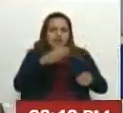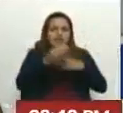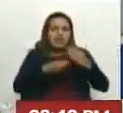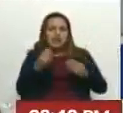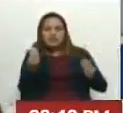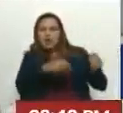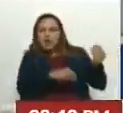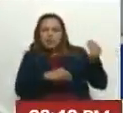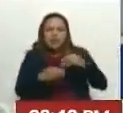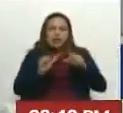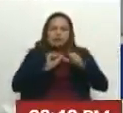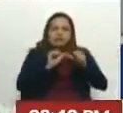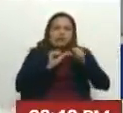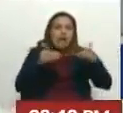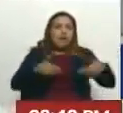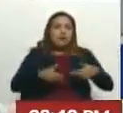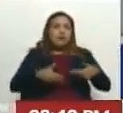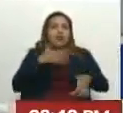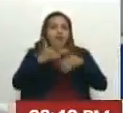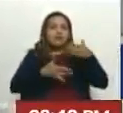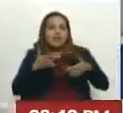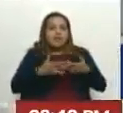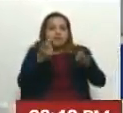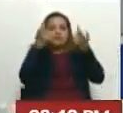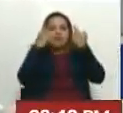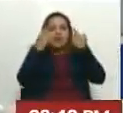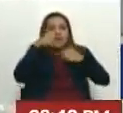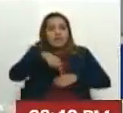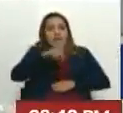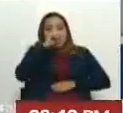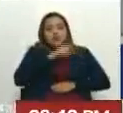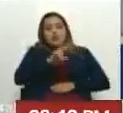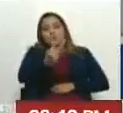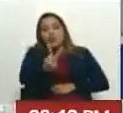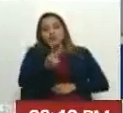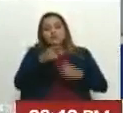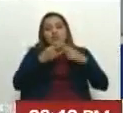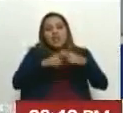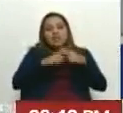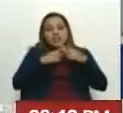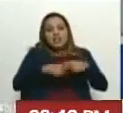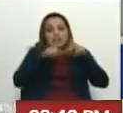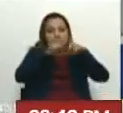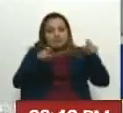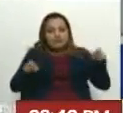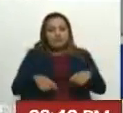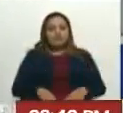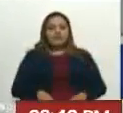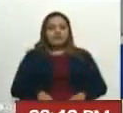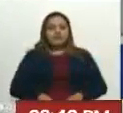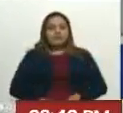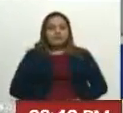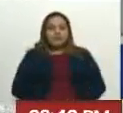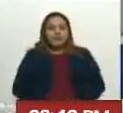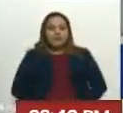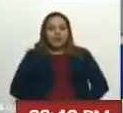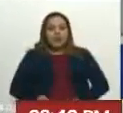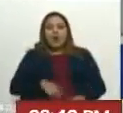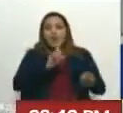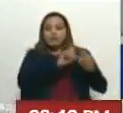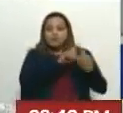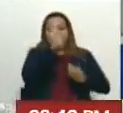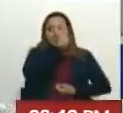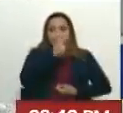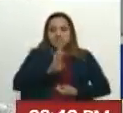más de empeño a los eventos de formación. Este año se vienen dos talleres de formación, uno de Brasil y el otro de